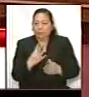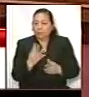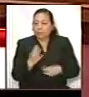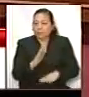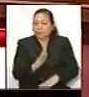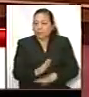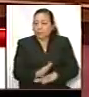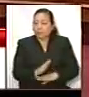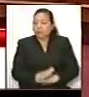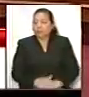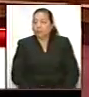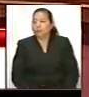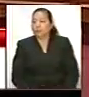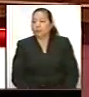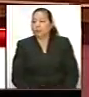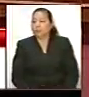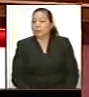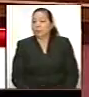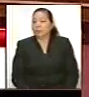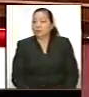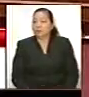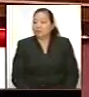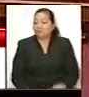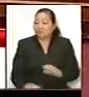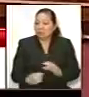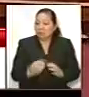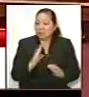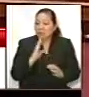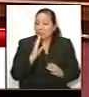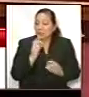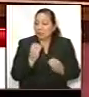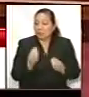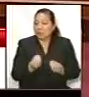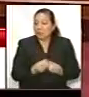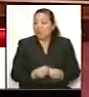la tarde. Hemos conversado y hemos comentado un